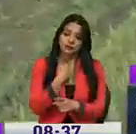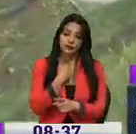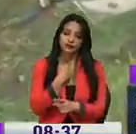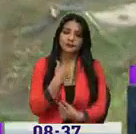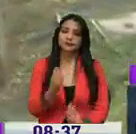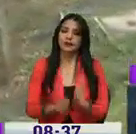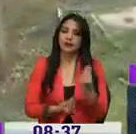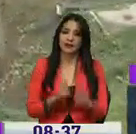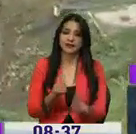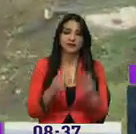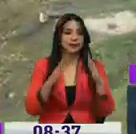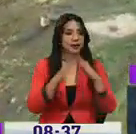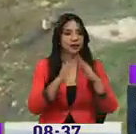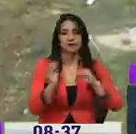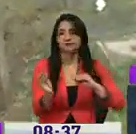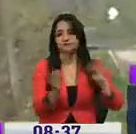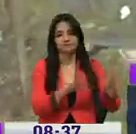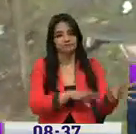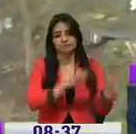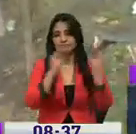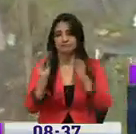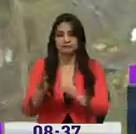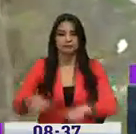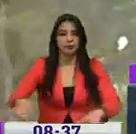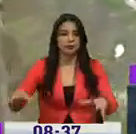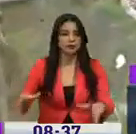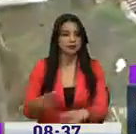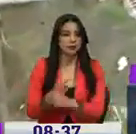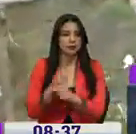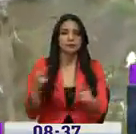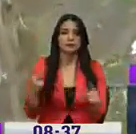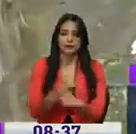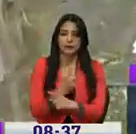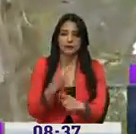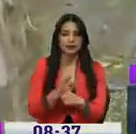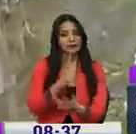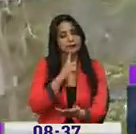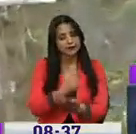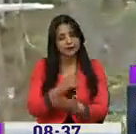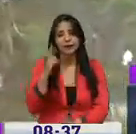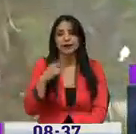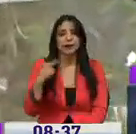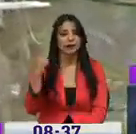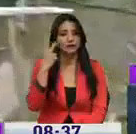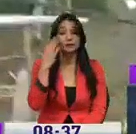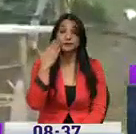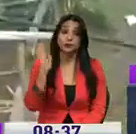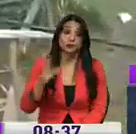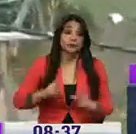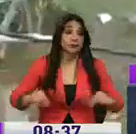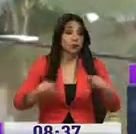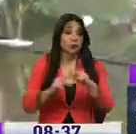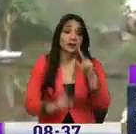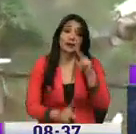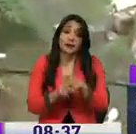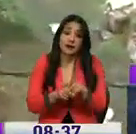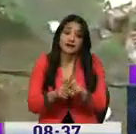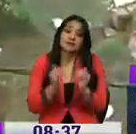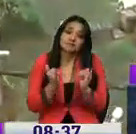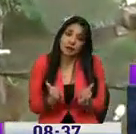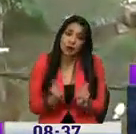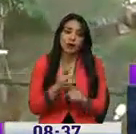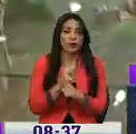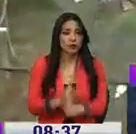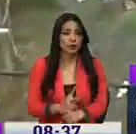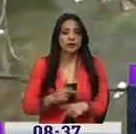tenemos que evacuar. Eso sí es cierto que estamos en peligro, tarde que temprano no sabemos con la naturaleza, entonces tenemos que precautelar